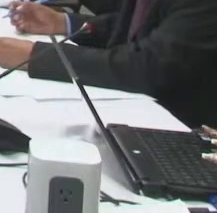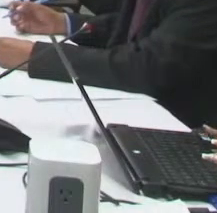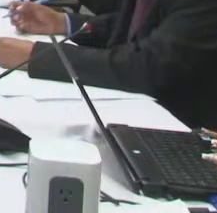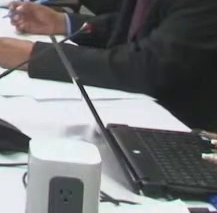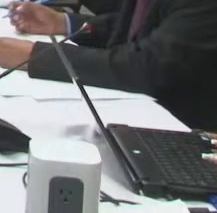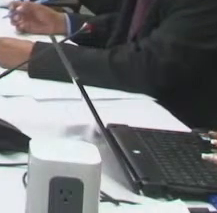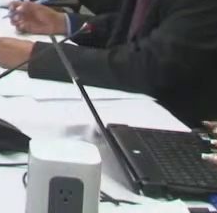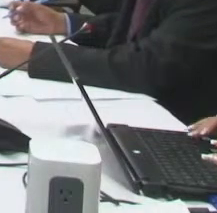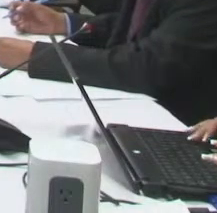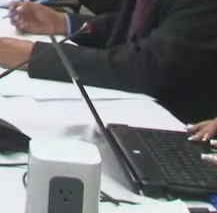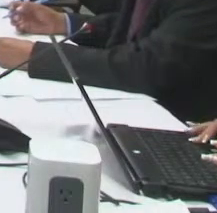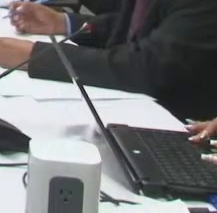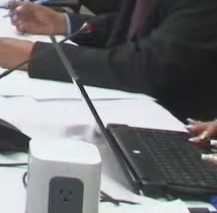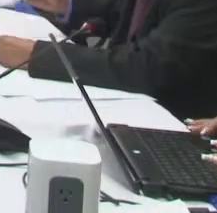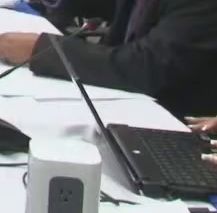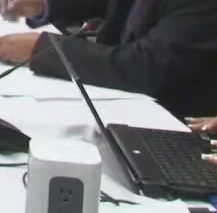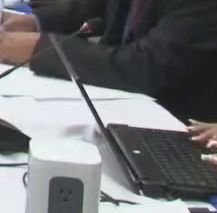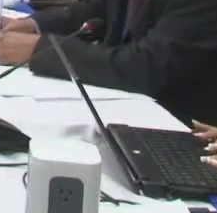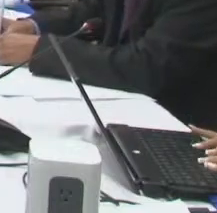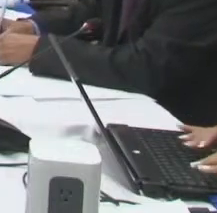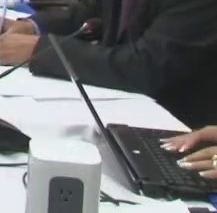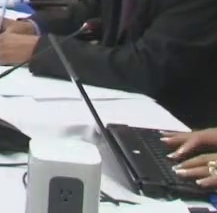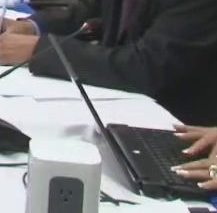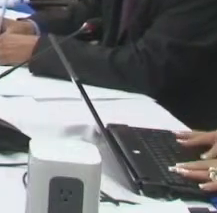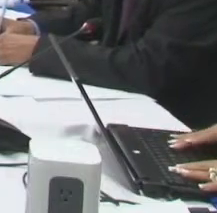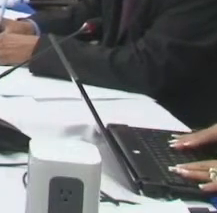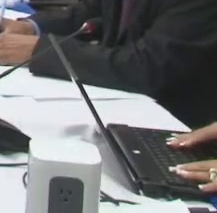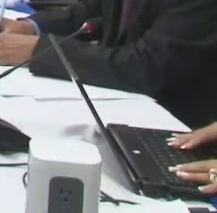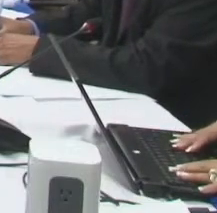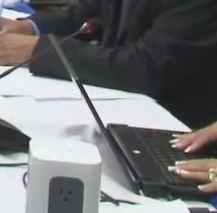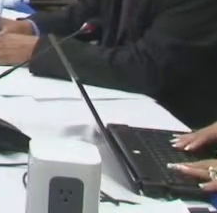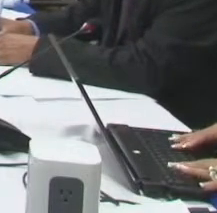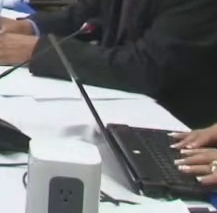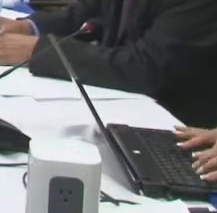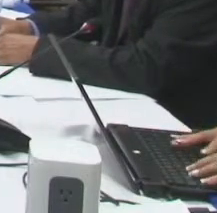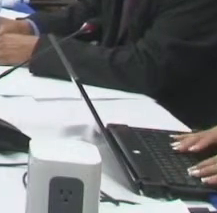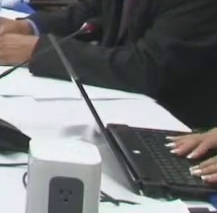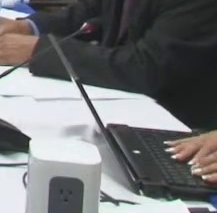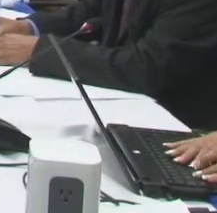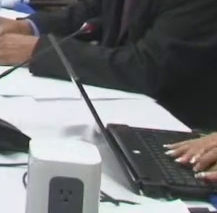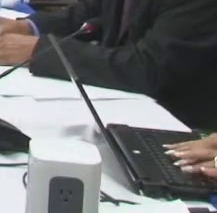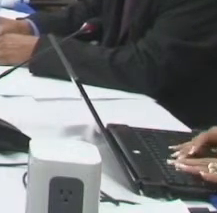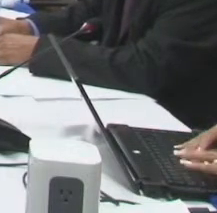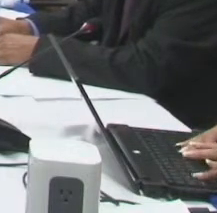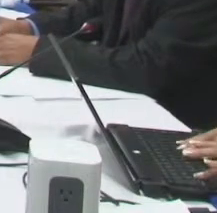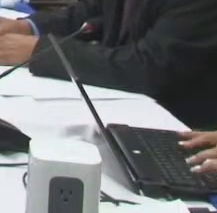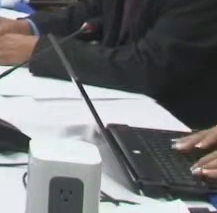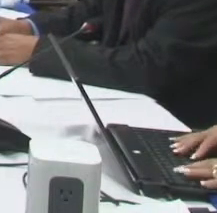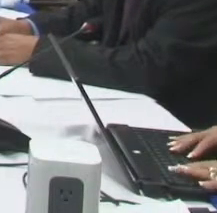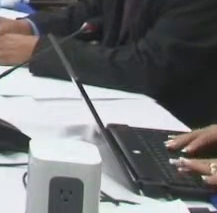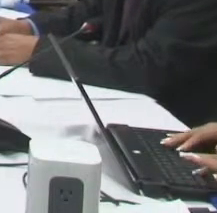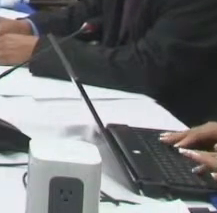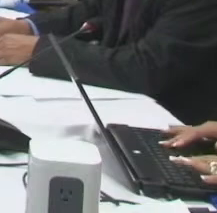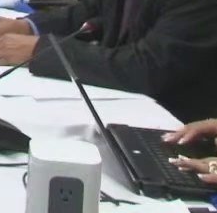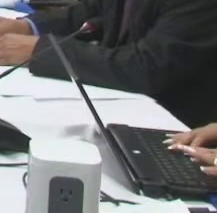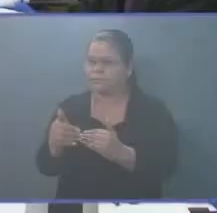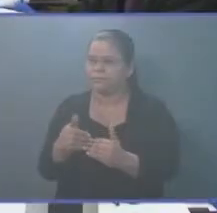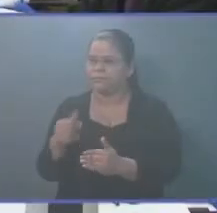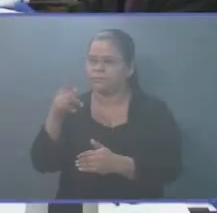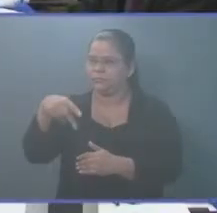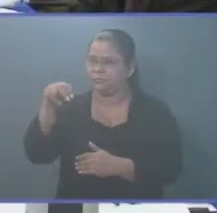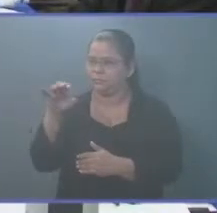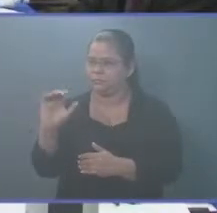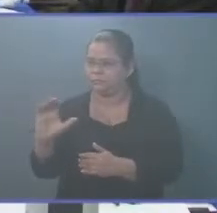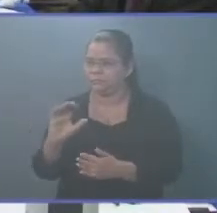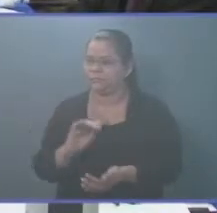incluya también el área de investigación especializada contra el tráfico ilegal de personas de la Policía Nacional